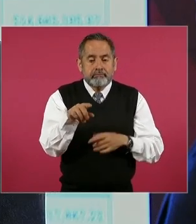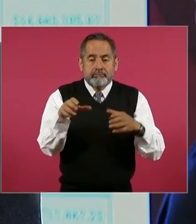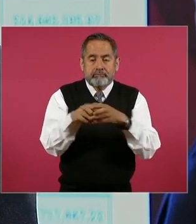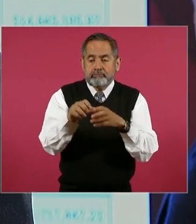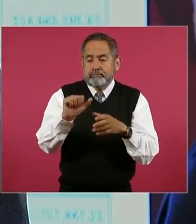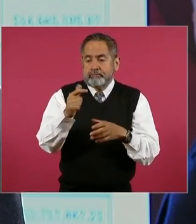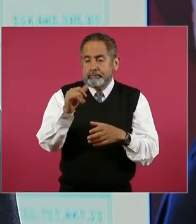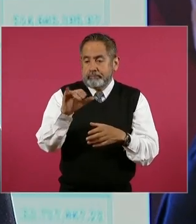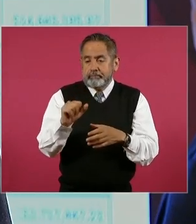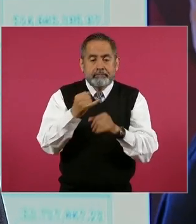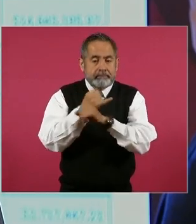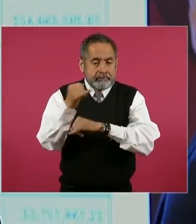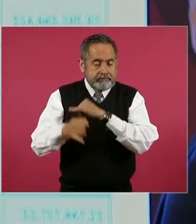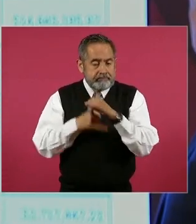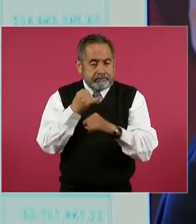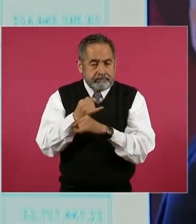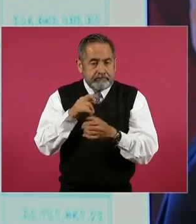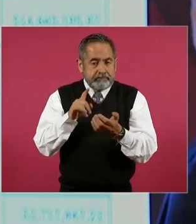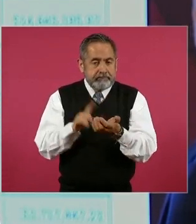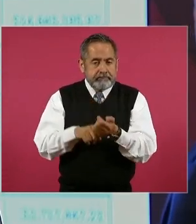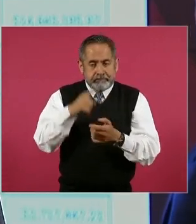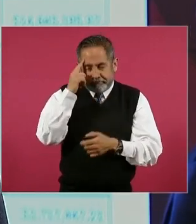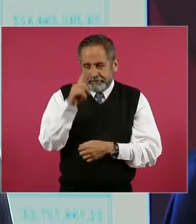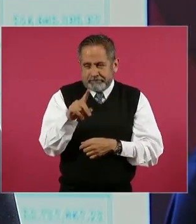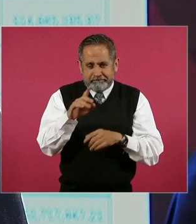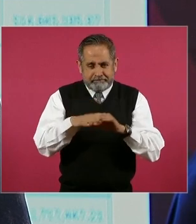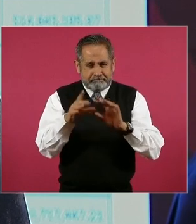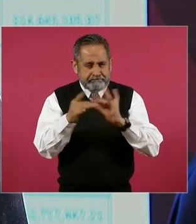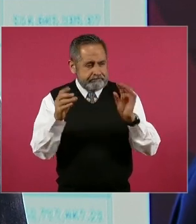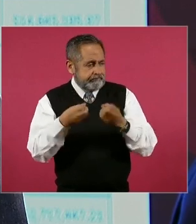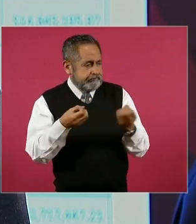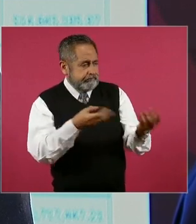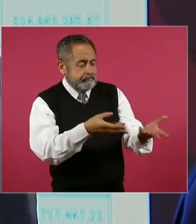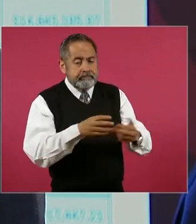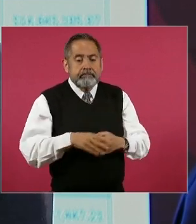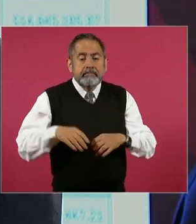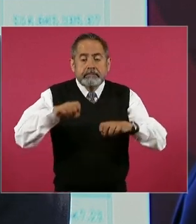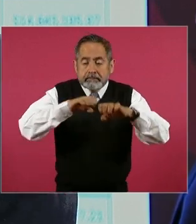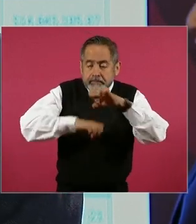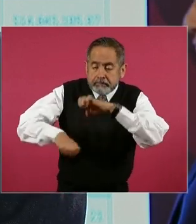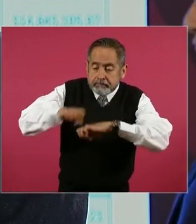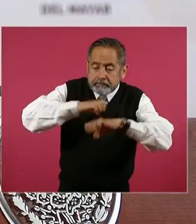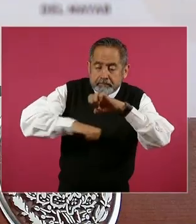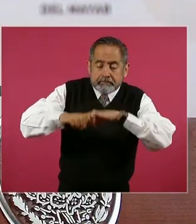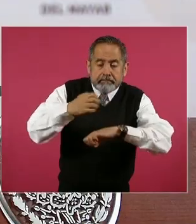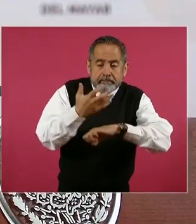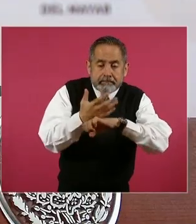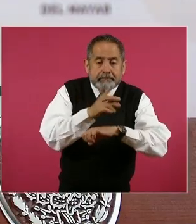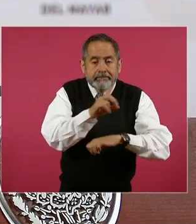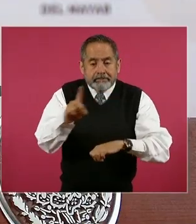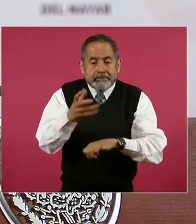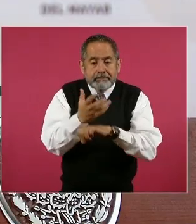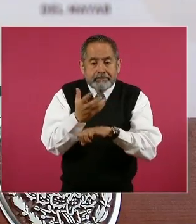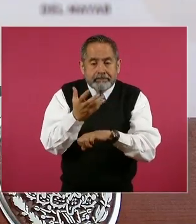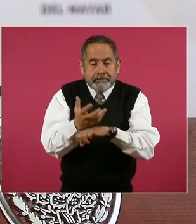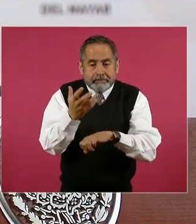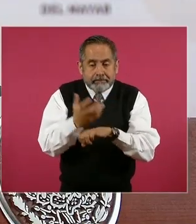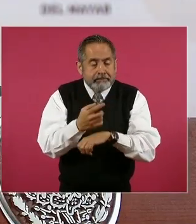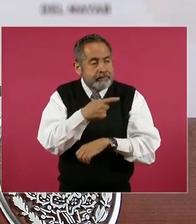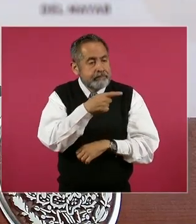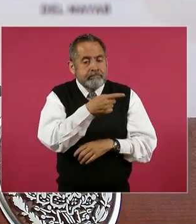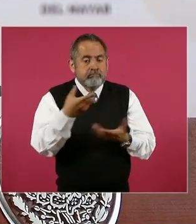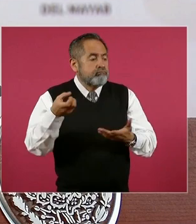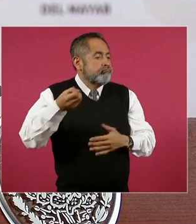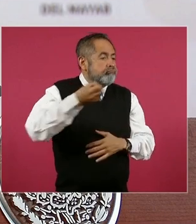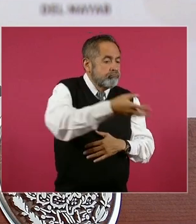For International development embajada de los Estados Unidos de Norteamérica